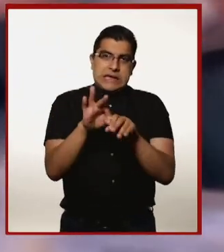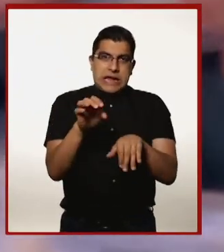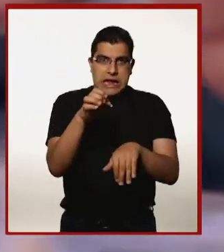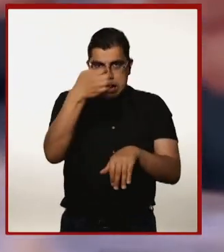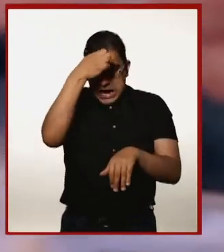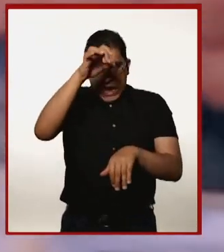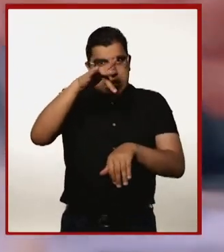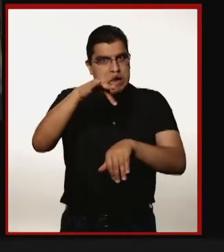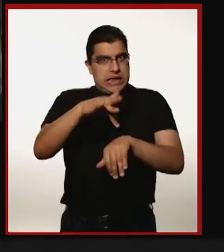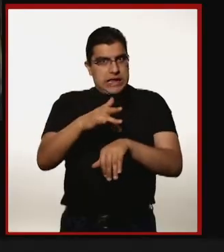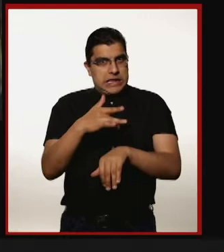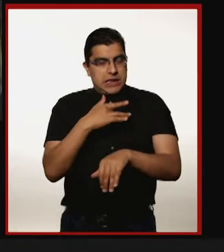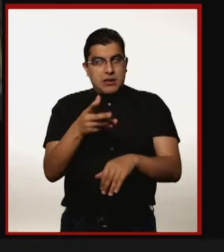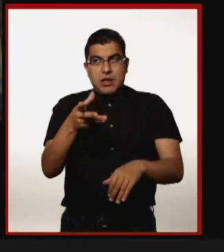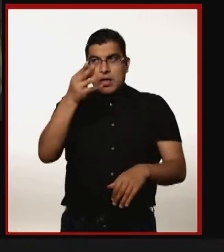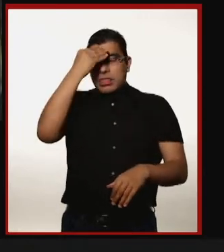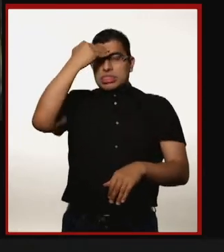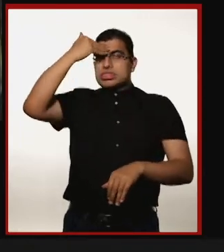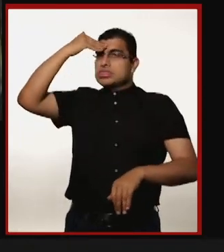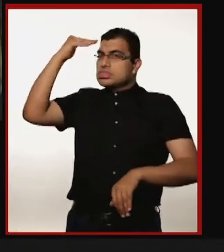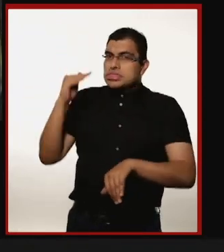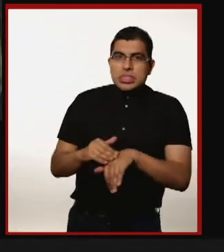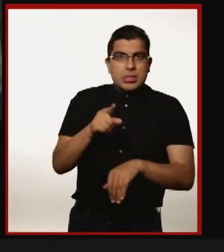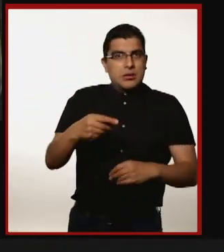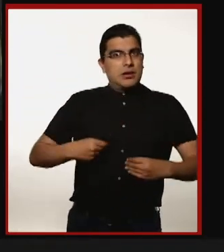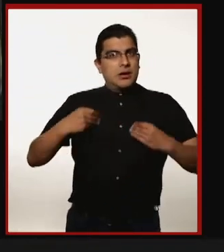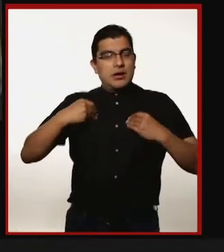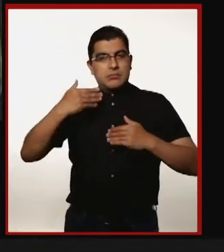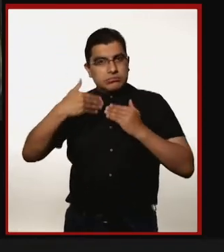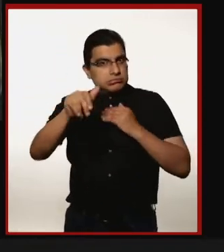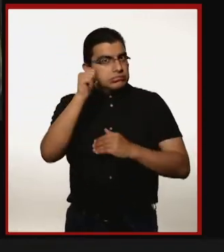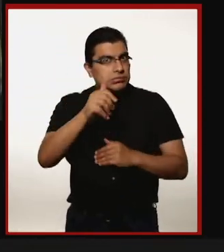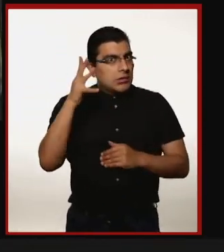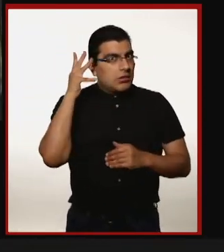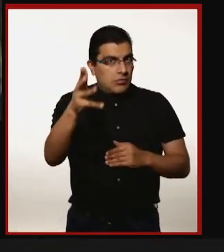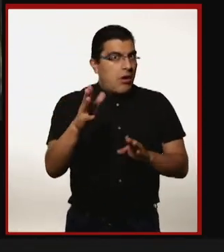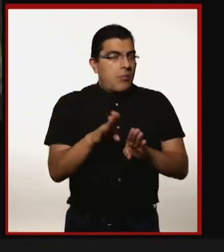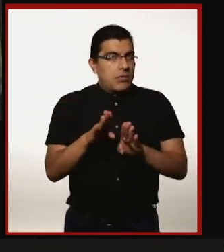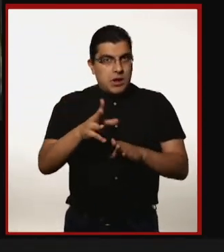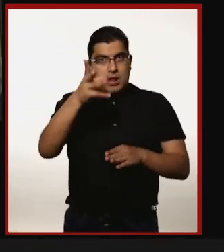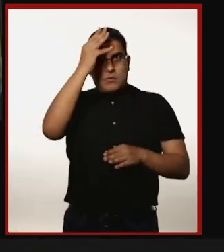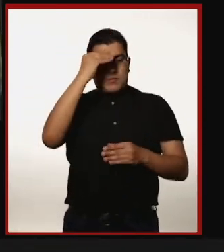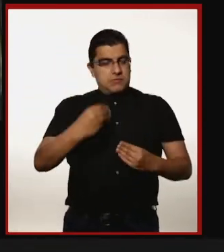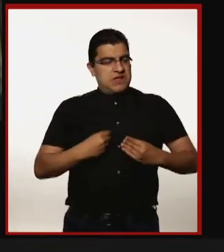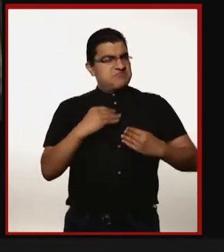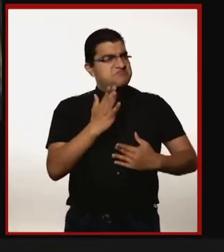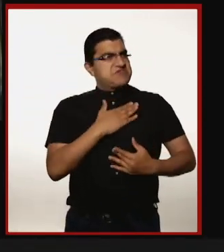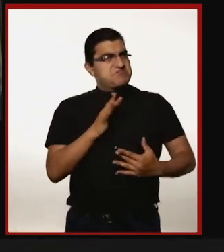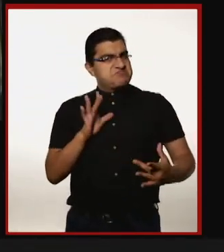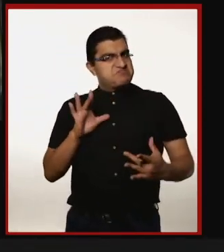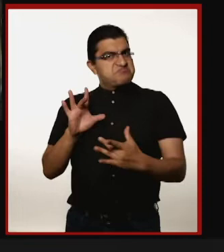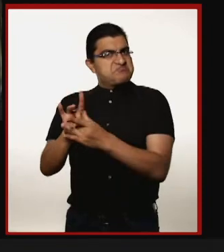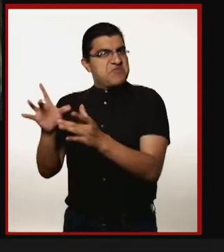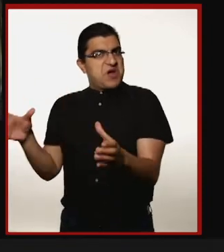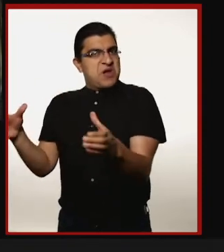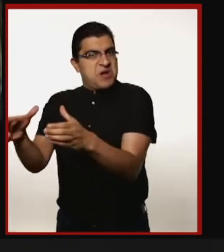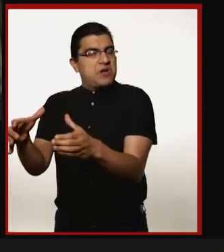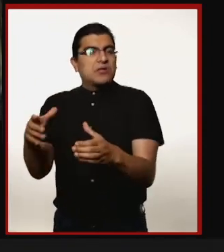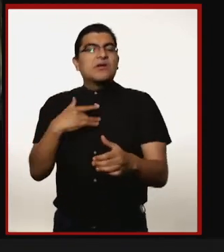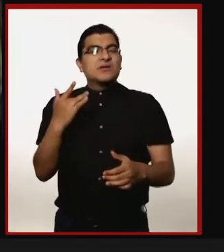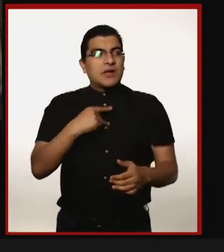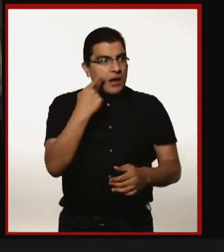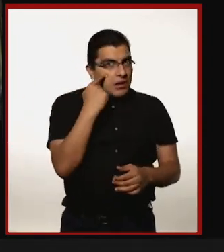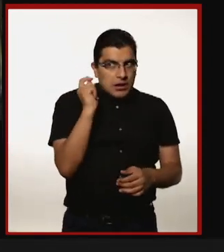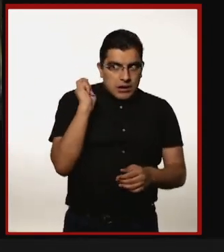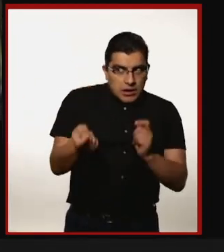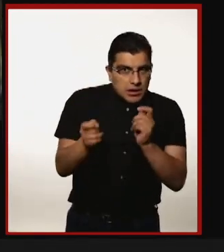son experiencias que les marcan de por vida y que les colocan también en una situación no solo de fortalecer su sentido de pertenencia, sino